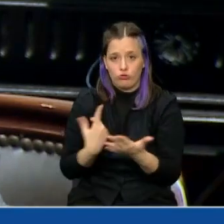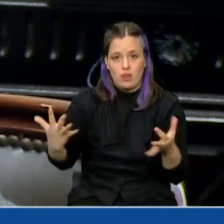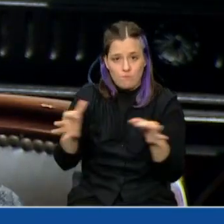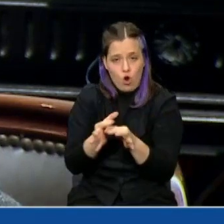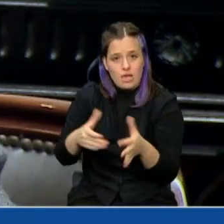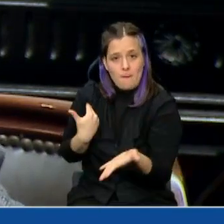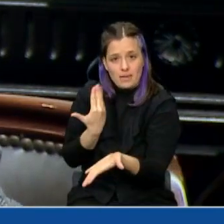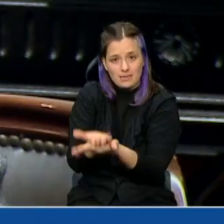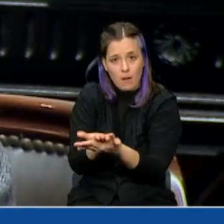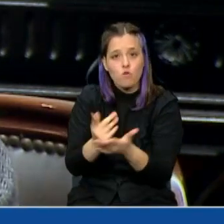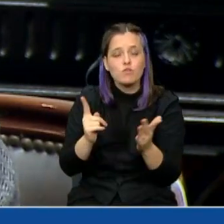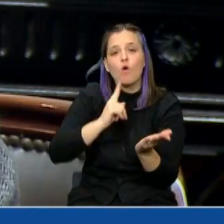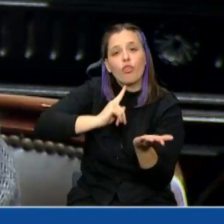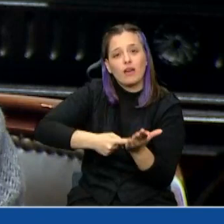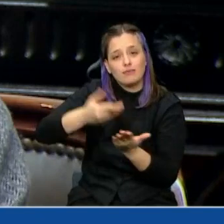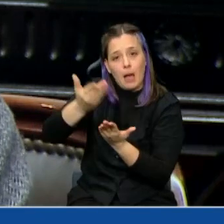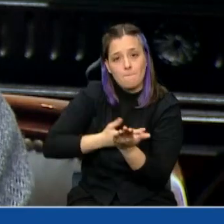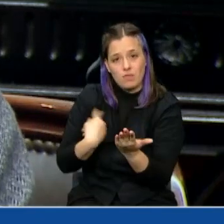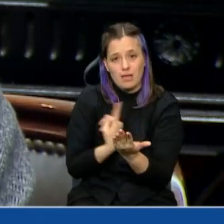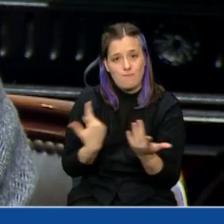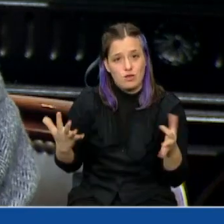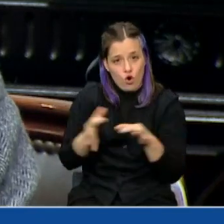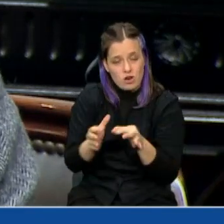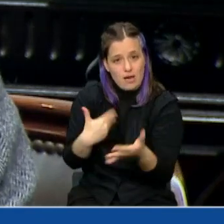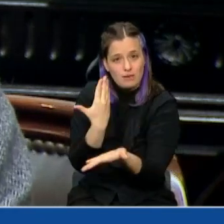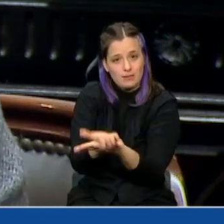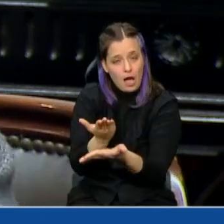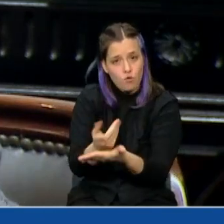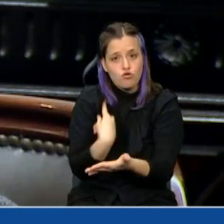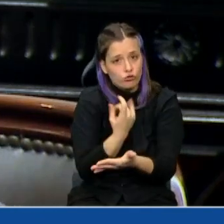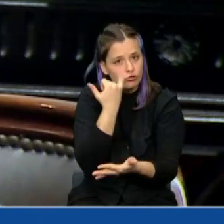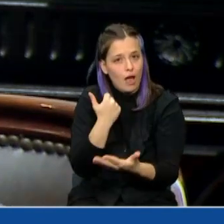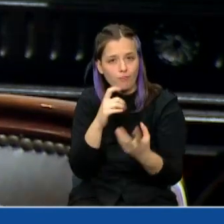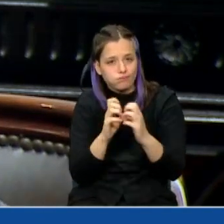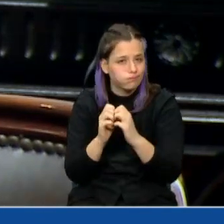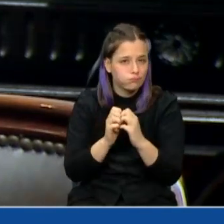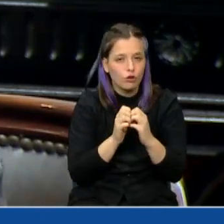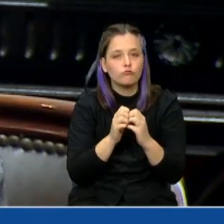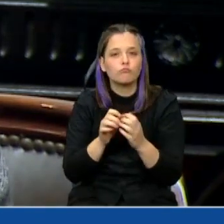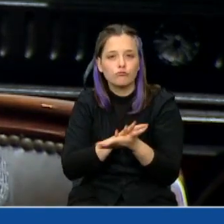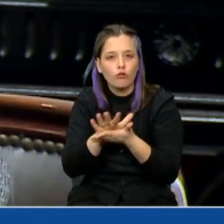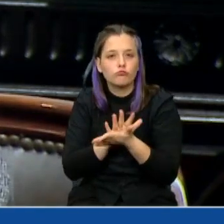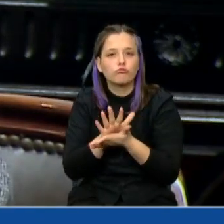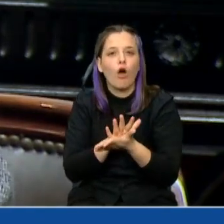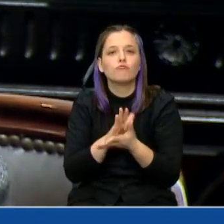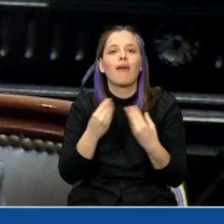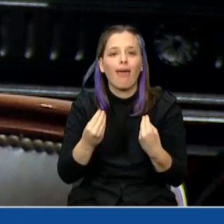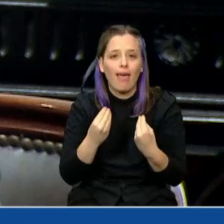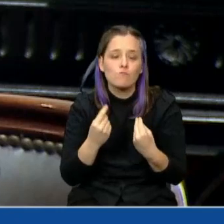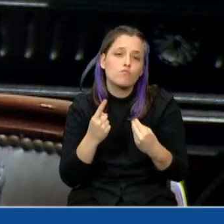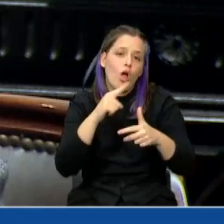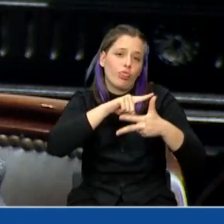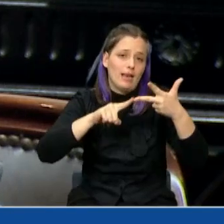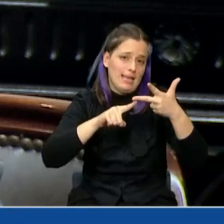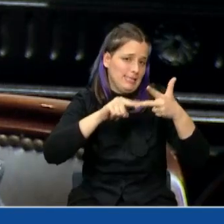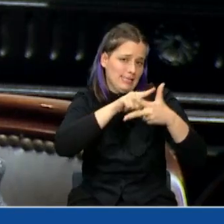ese dictamen de minoría, y como ya ha sido explicado, tratamos de resolver lo que nos parecen los 3 defectos más grandes que